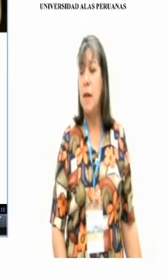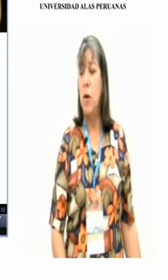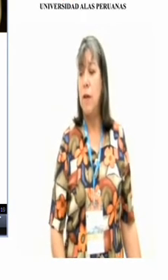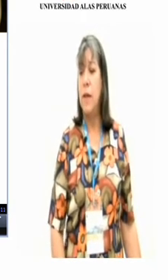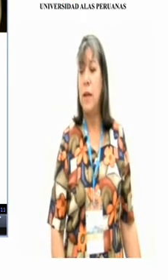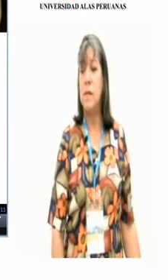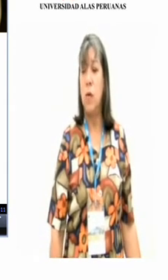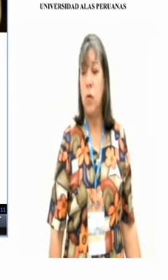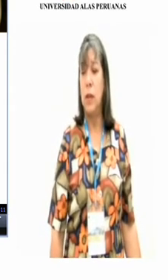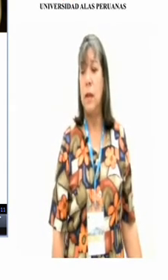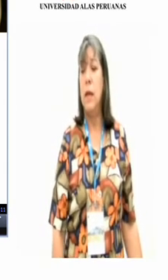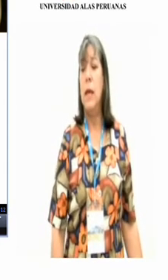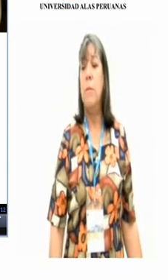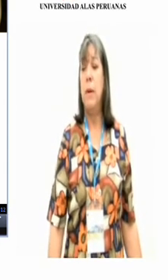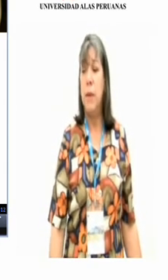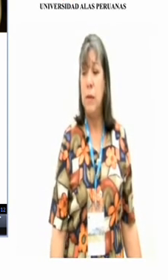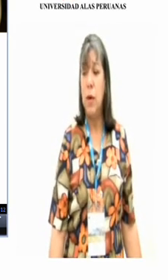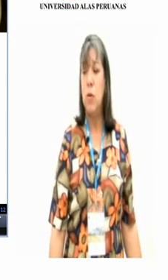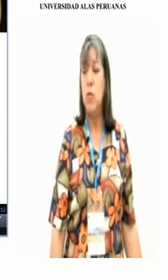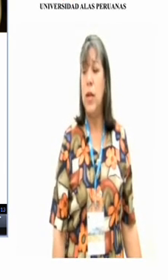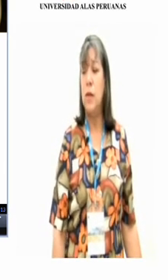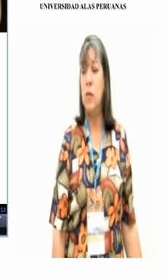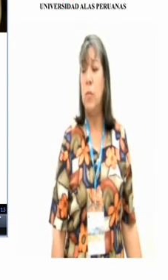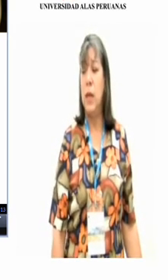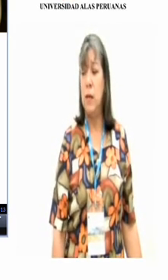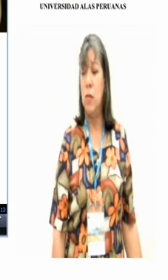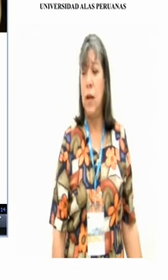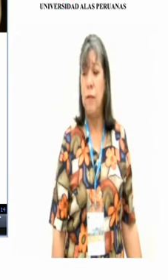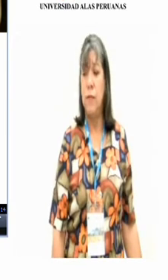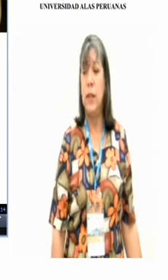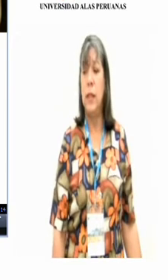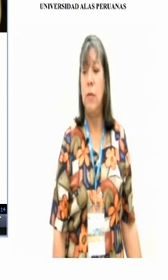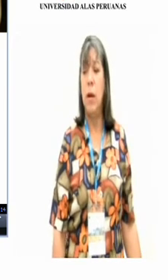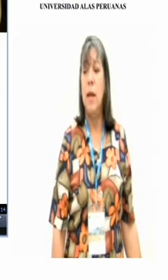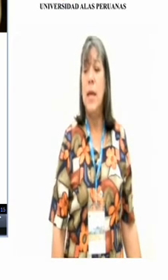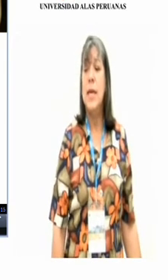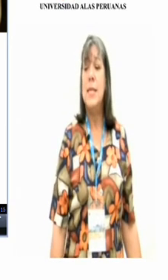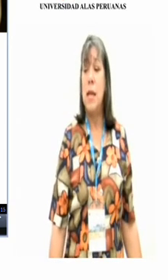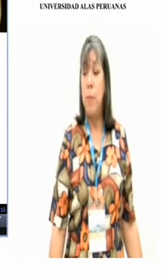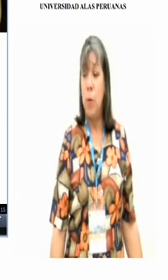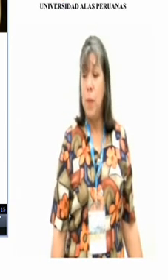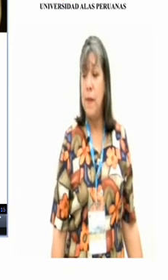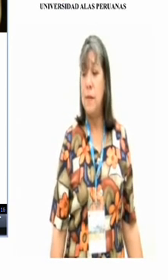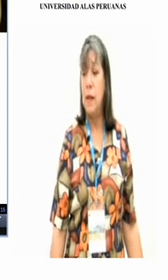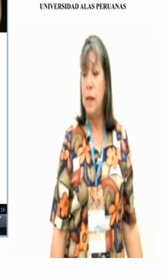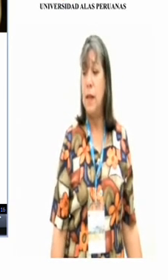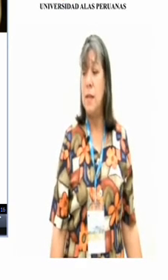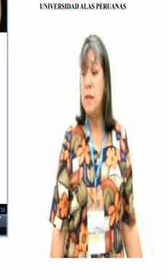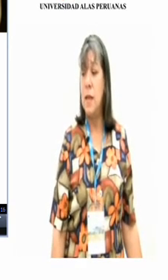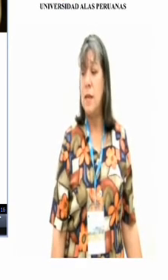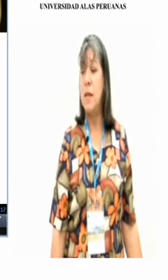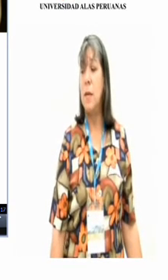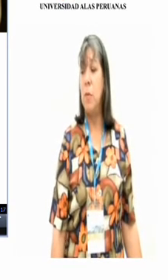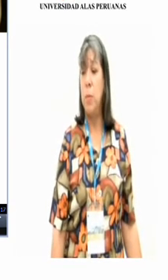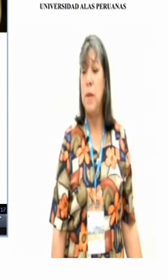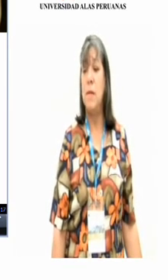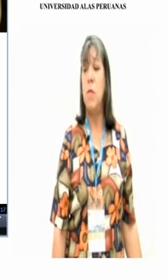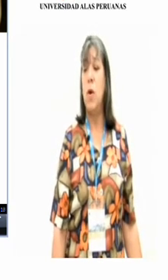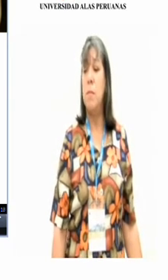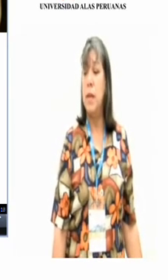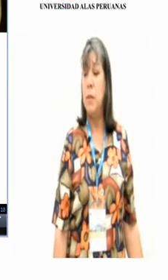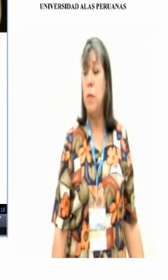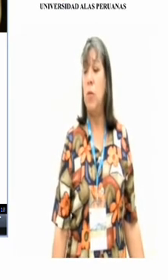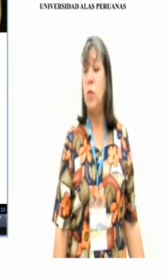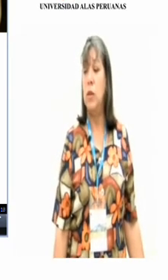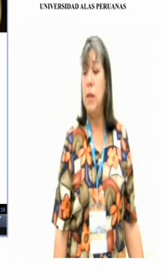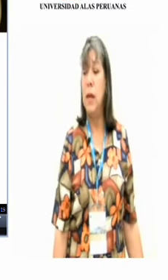que las instancias geográficas se acorten, permite una comunicación bidireccional efectiva, se apropia de estrategias de enseñanza que